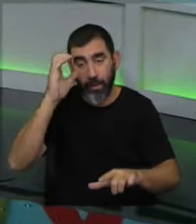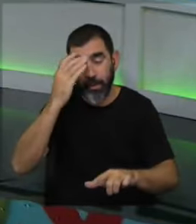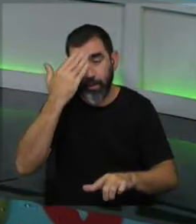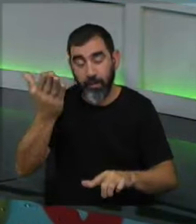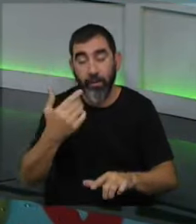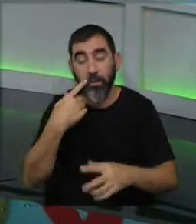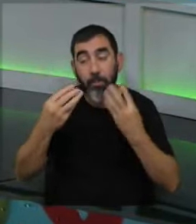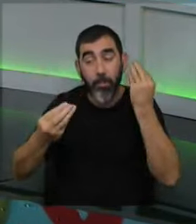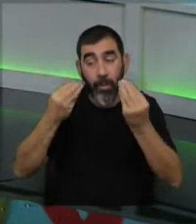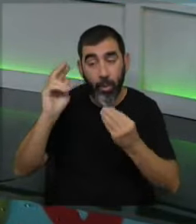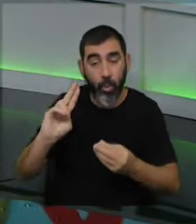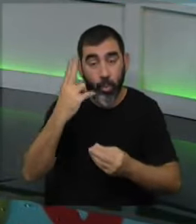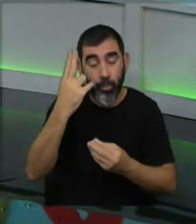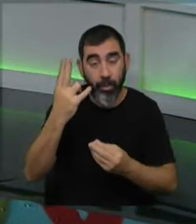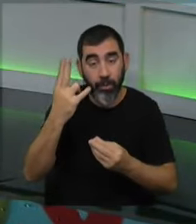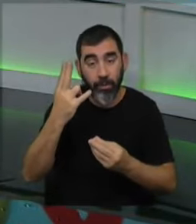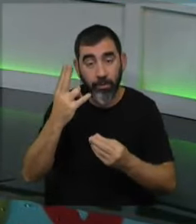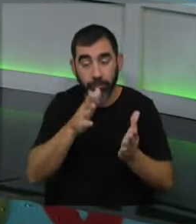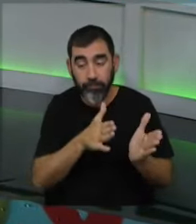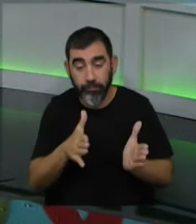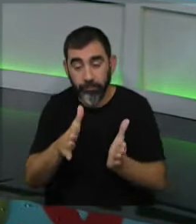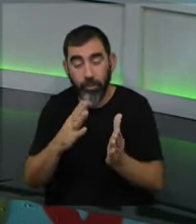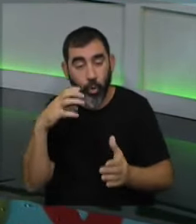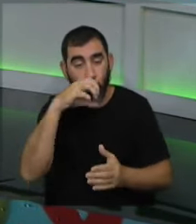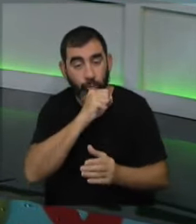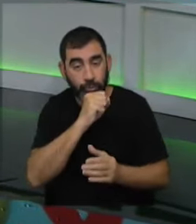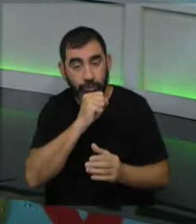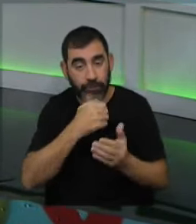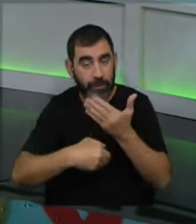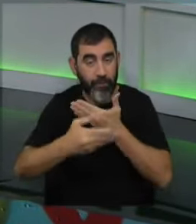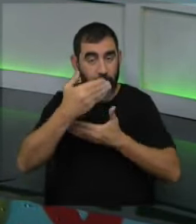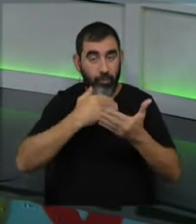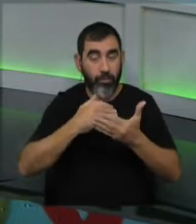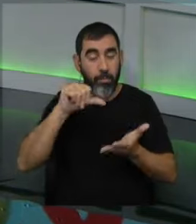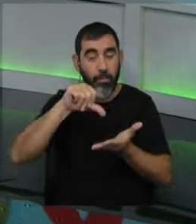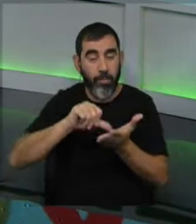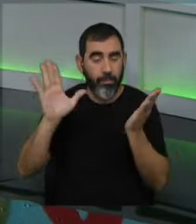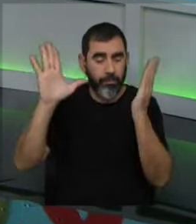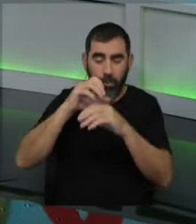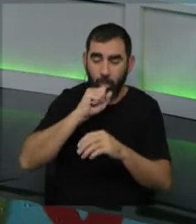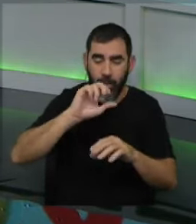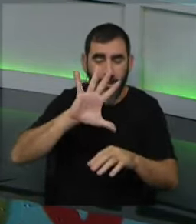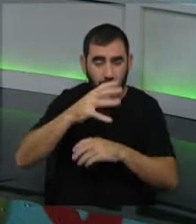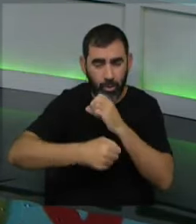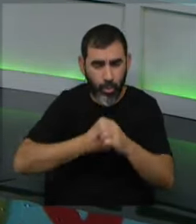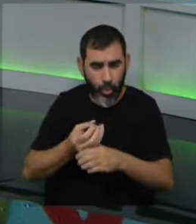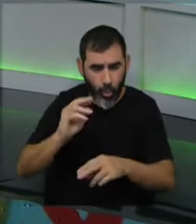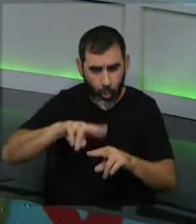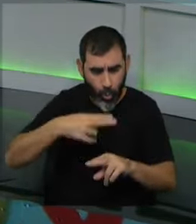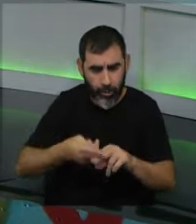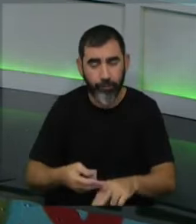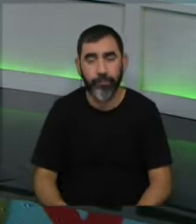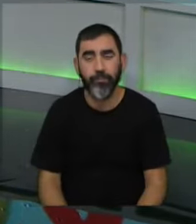que le preocupa que Uruguay siga por el camino conservador y de retroceso el país no lo puede resistir otros cinco años más